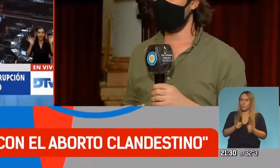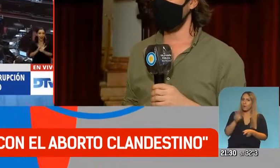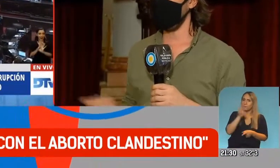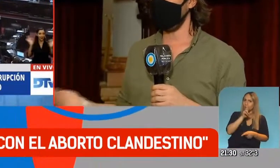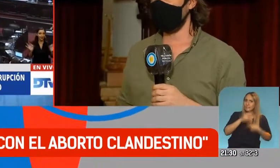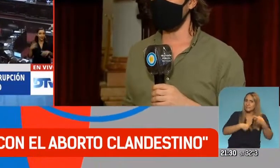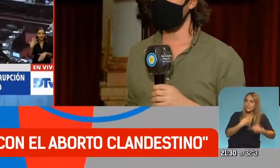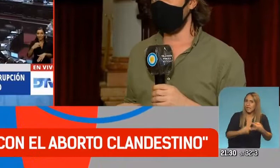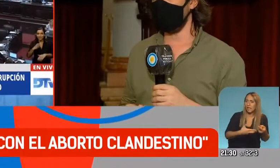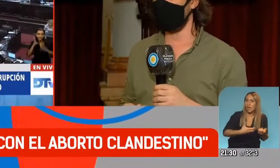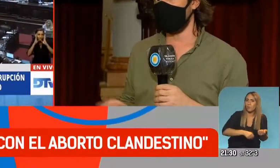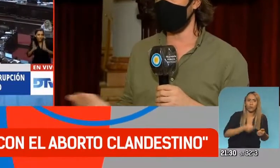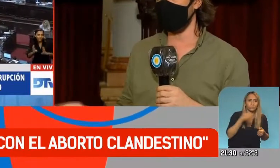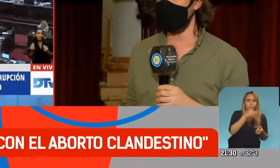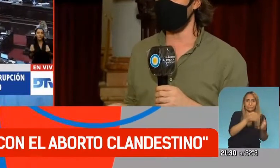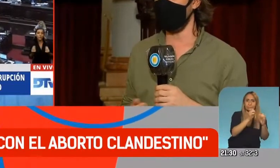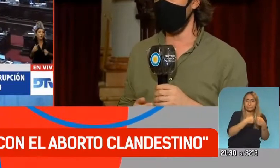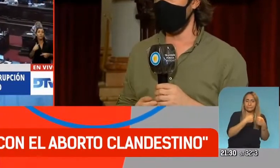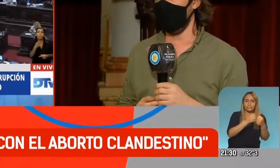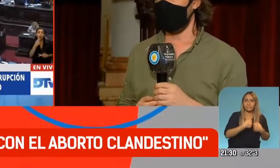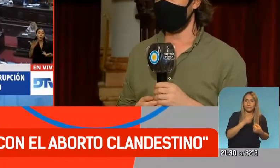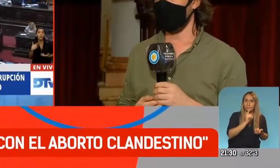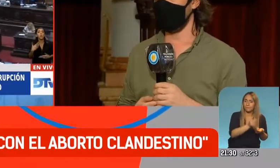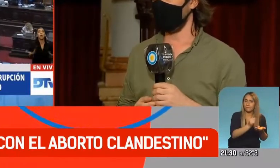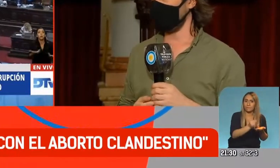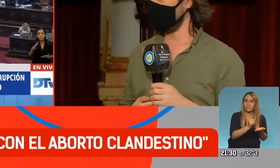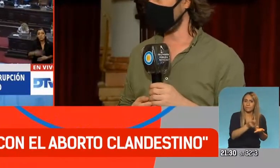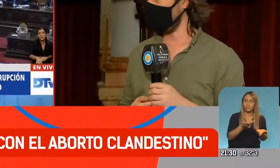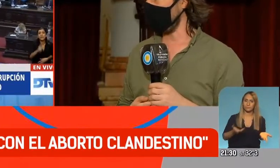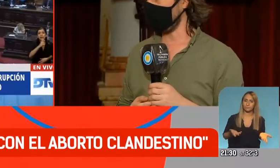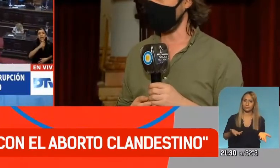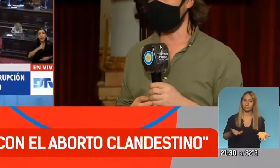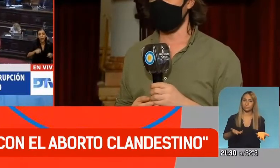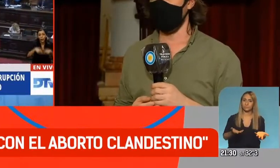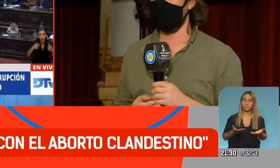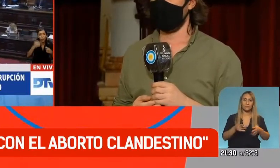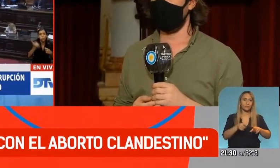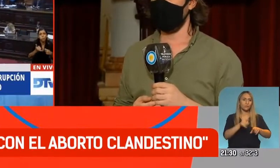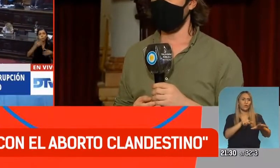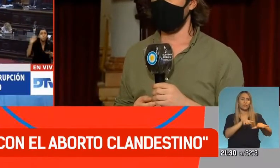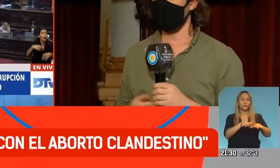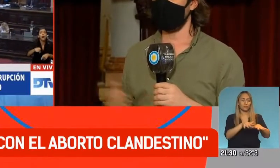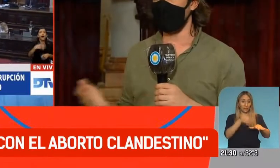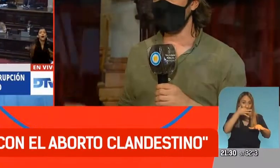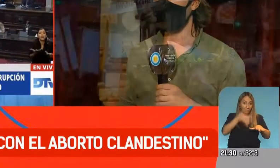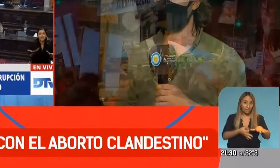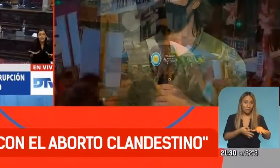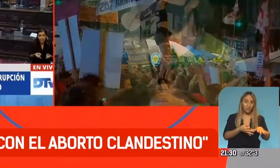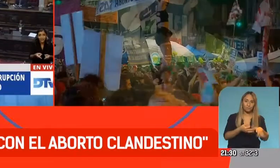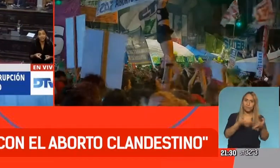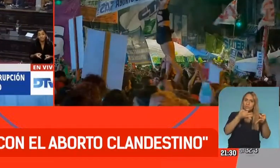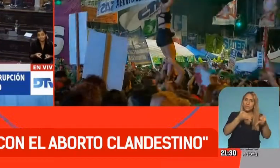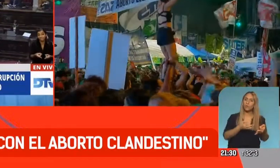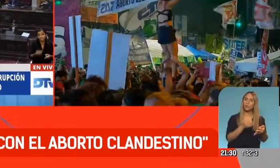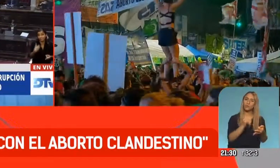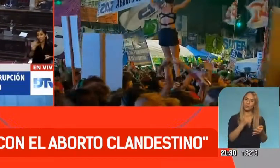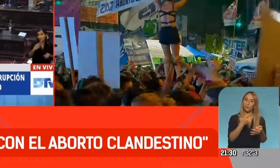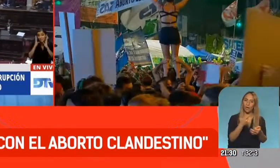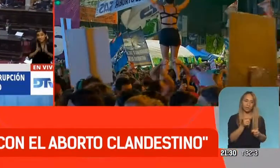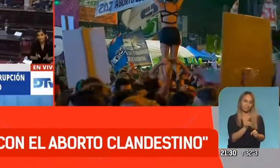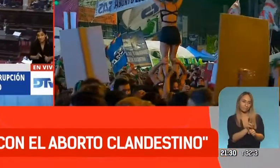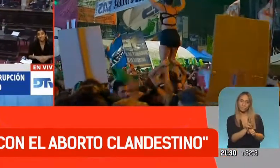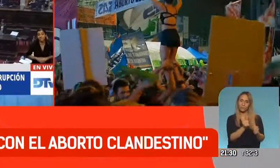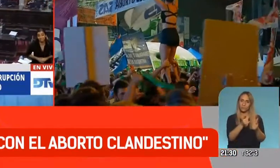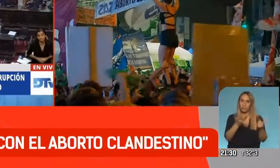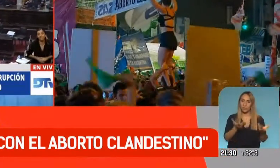está abordando en estas condiciones que estamos diciendo estas condiciones que son realmente inseguras y que las mujeres